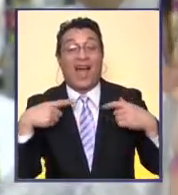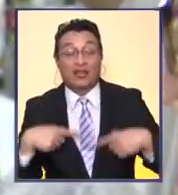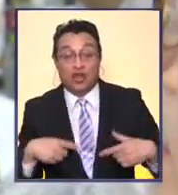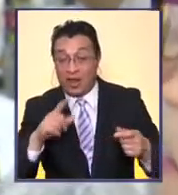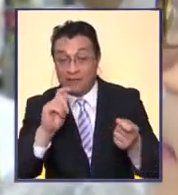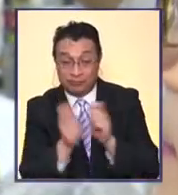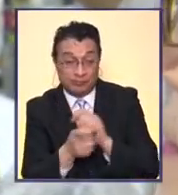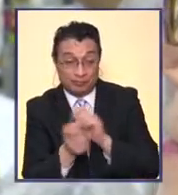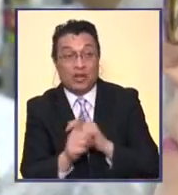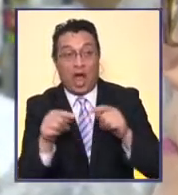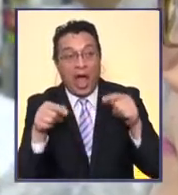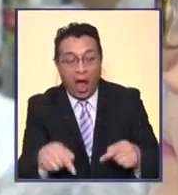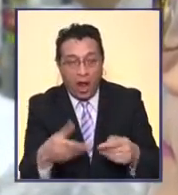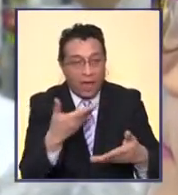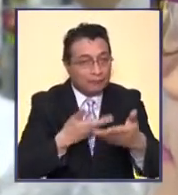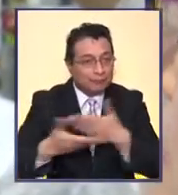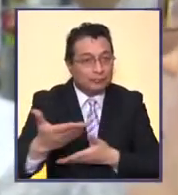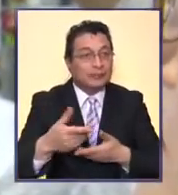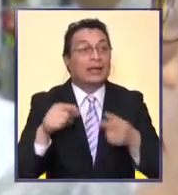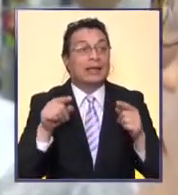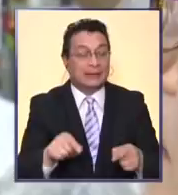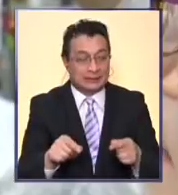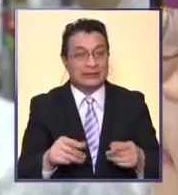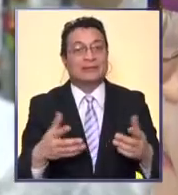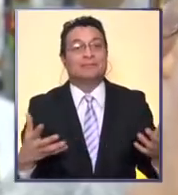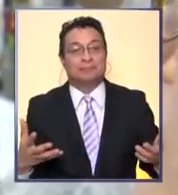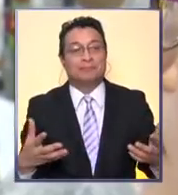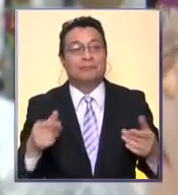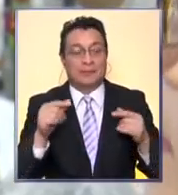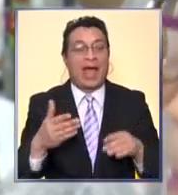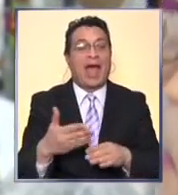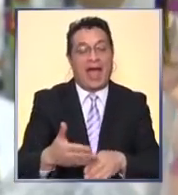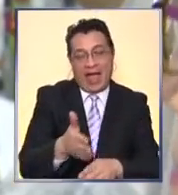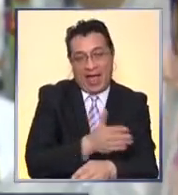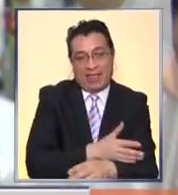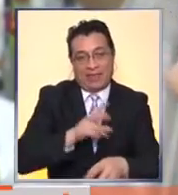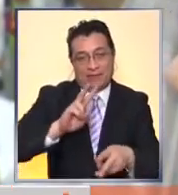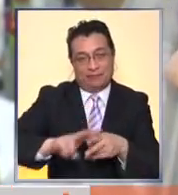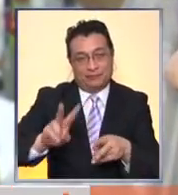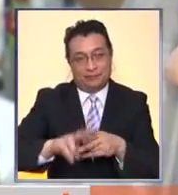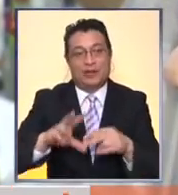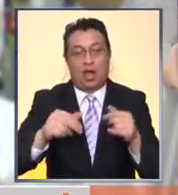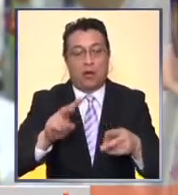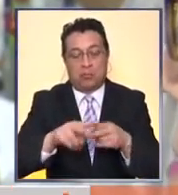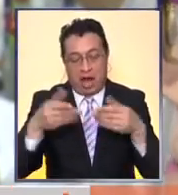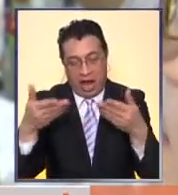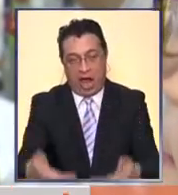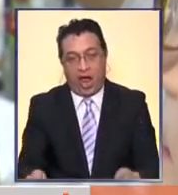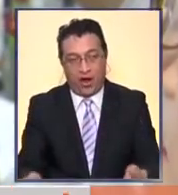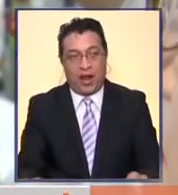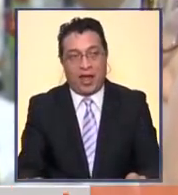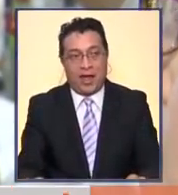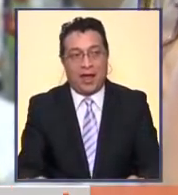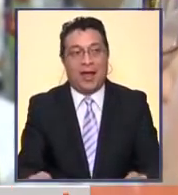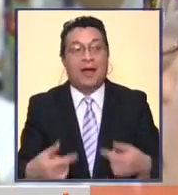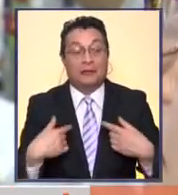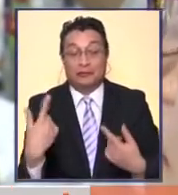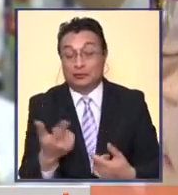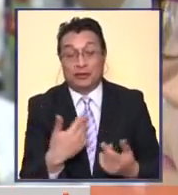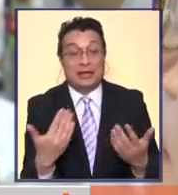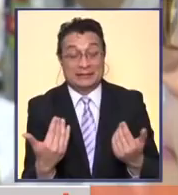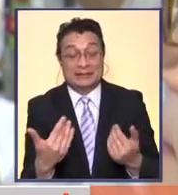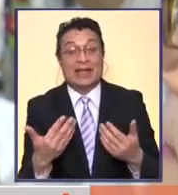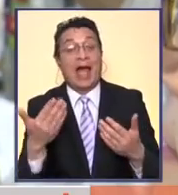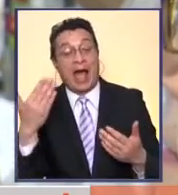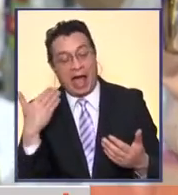los días de producción ahora. Entonces por eso se produjo antes y se recupera ahora. O sea, al final lo que necesitábamos lo hicimos antes